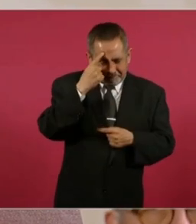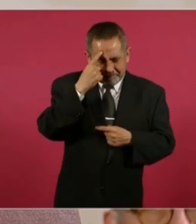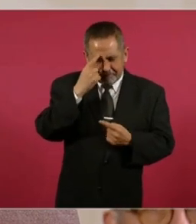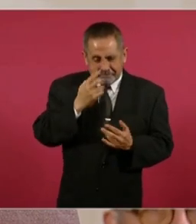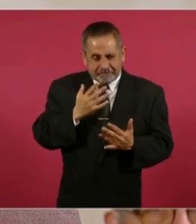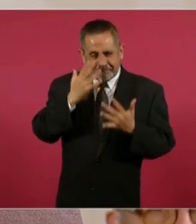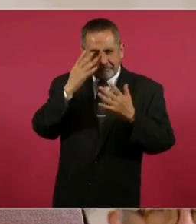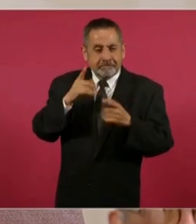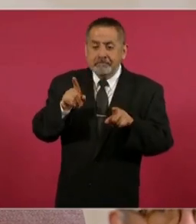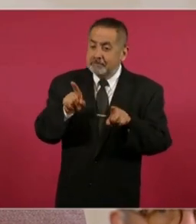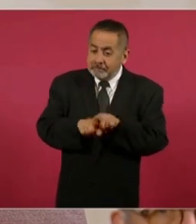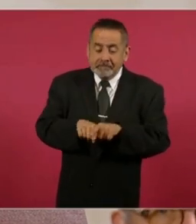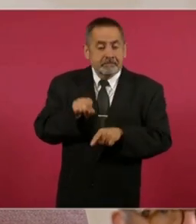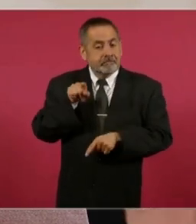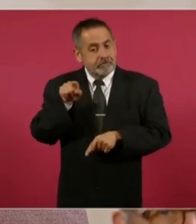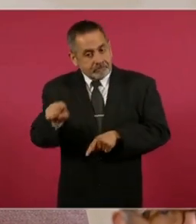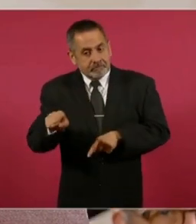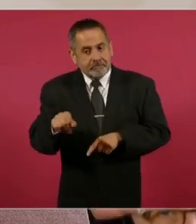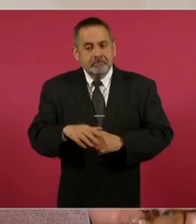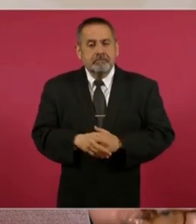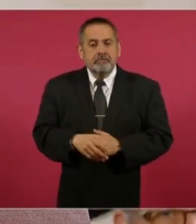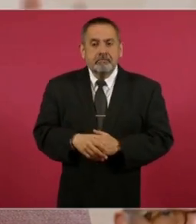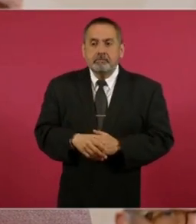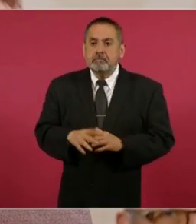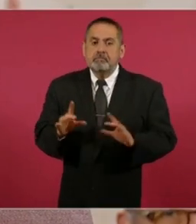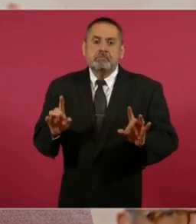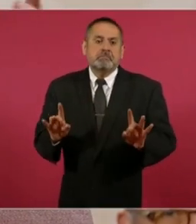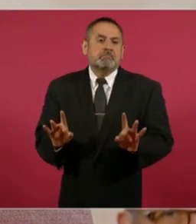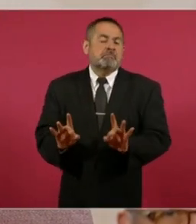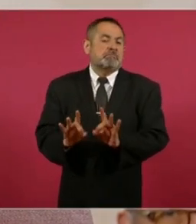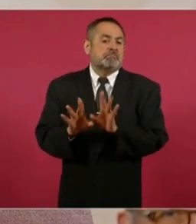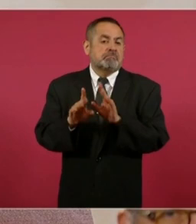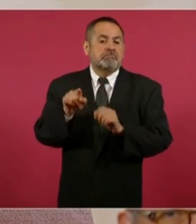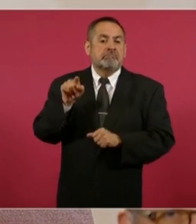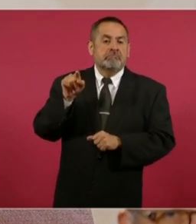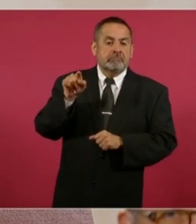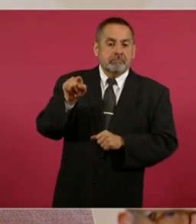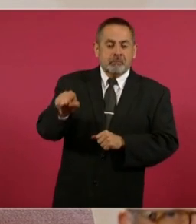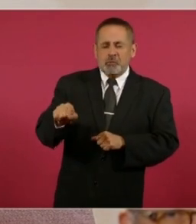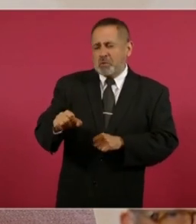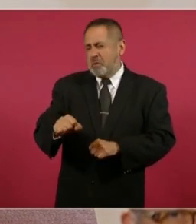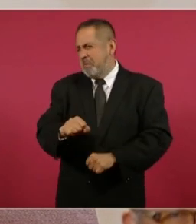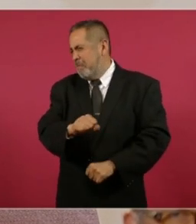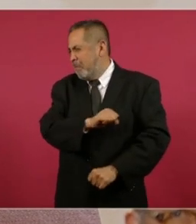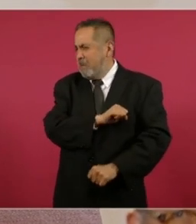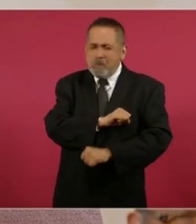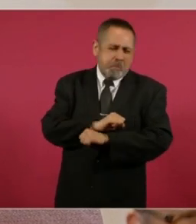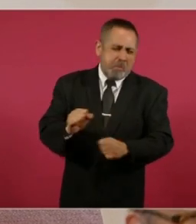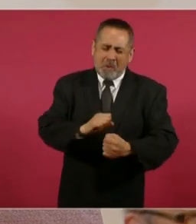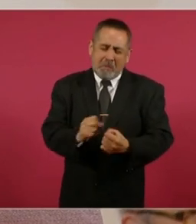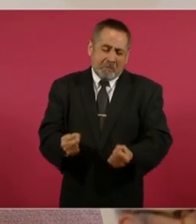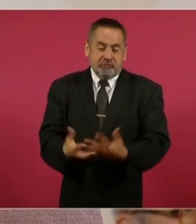combustibles entonces de repente el bombazo